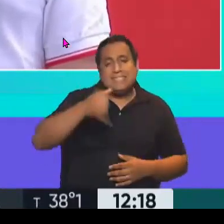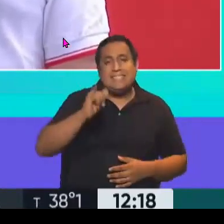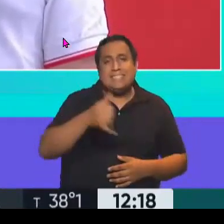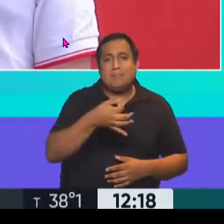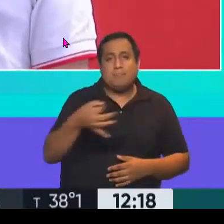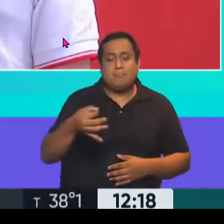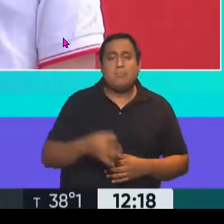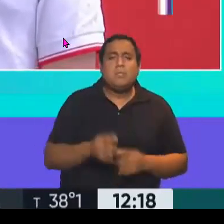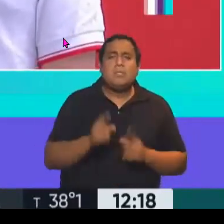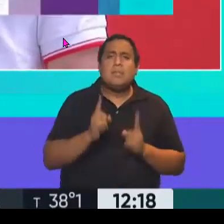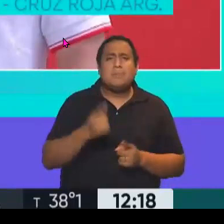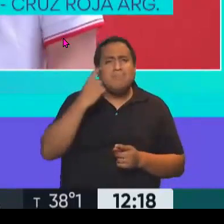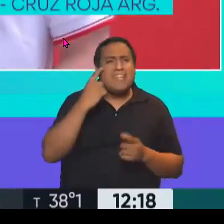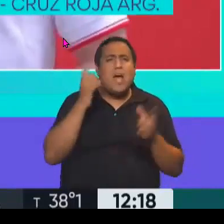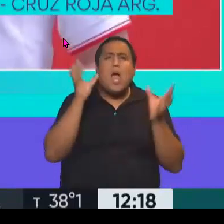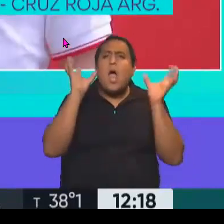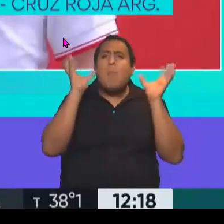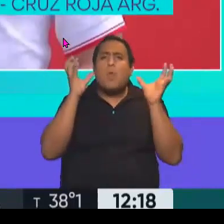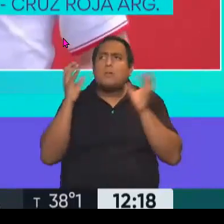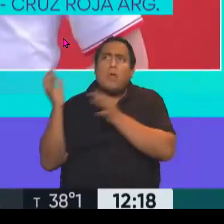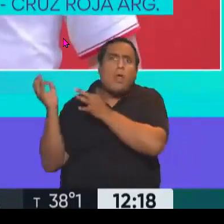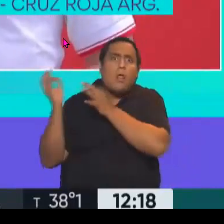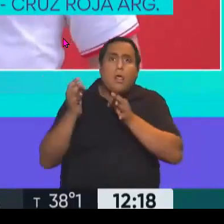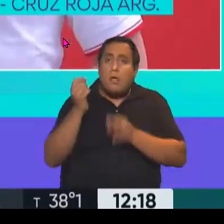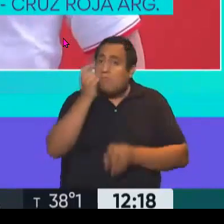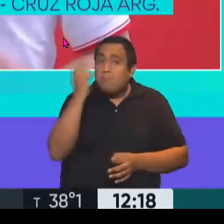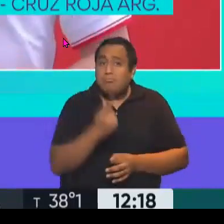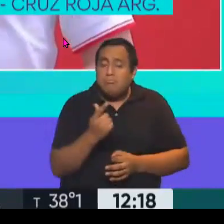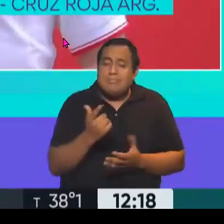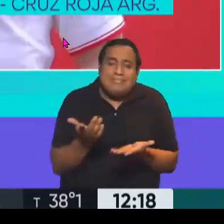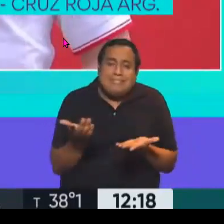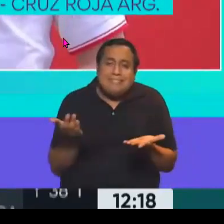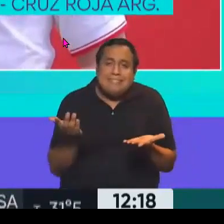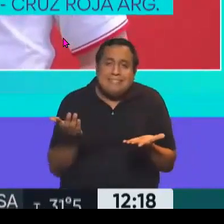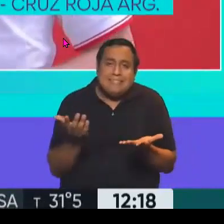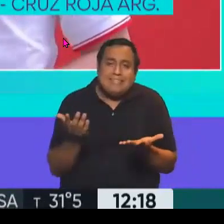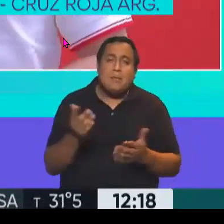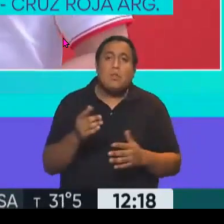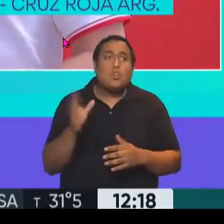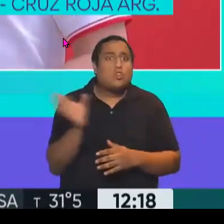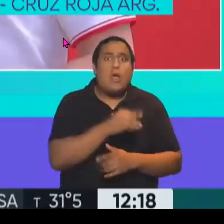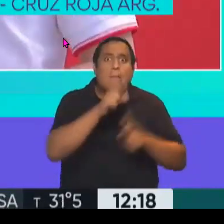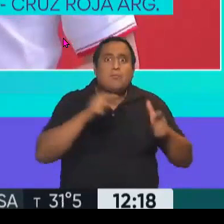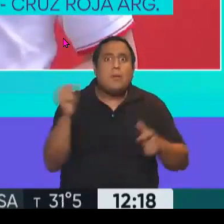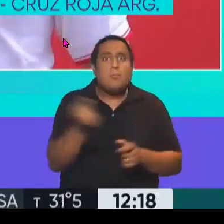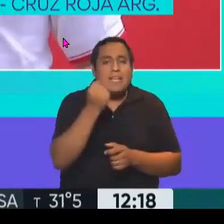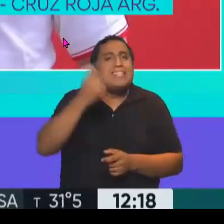Exactamente, y sobre todo tener en cuenta que una ambulancia no va a llegar a tiempo, entonces es importante que todas las personas